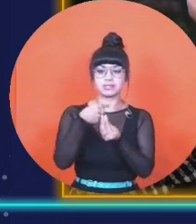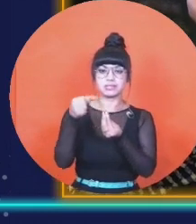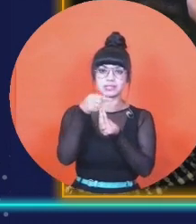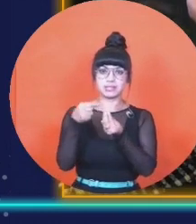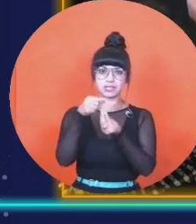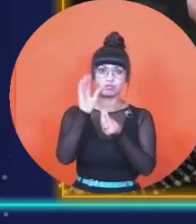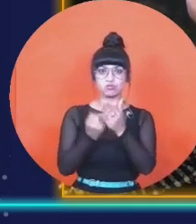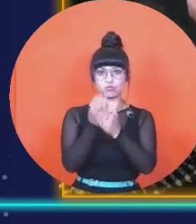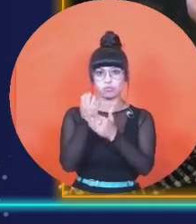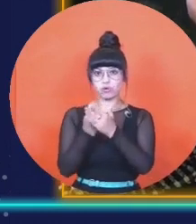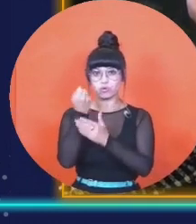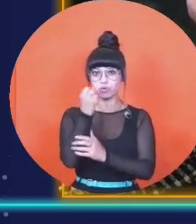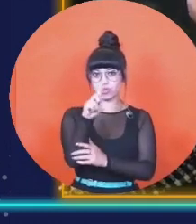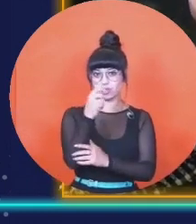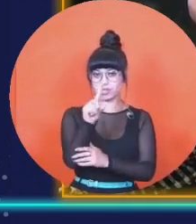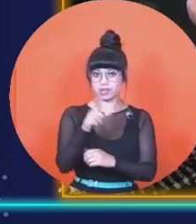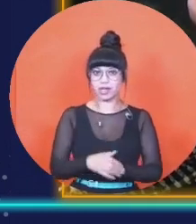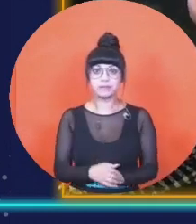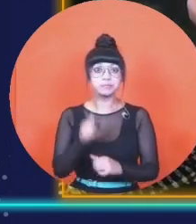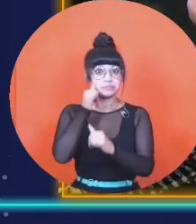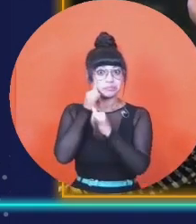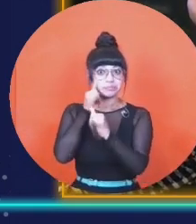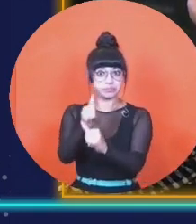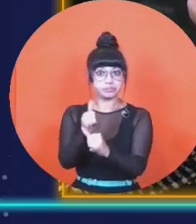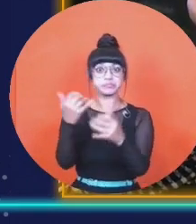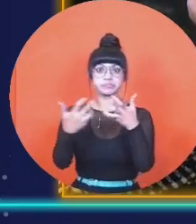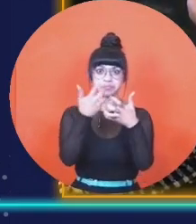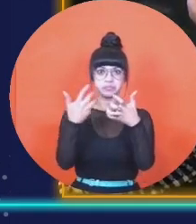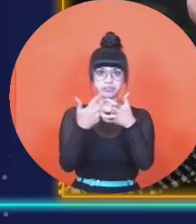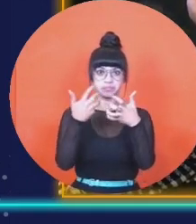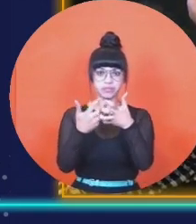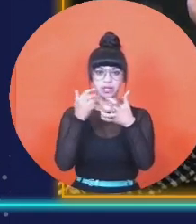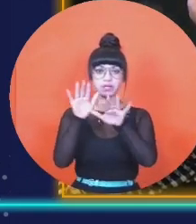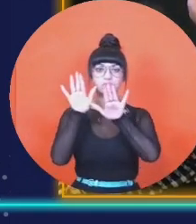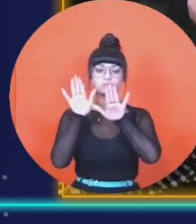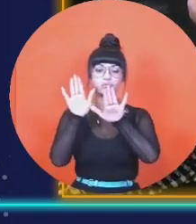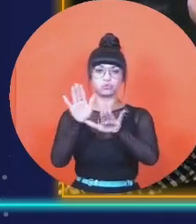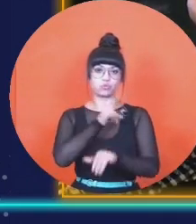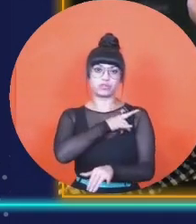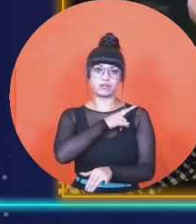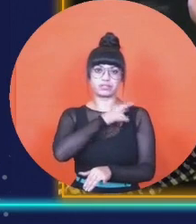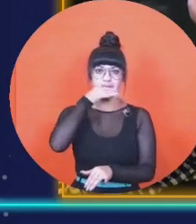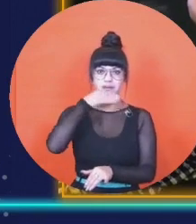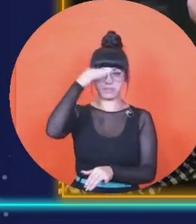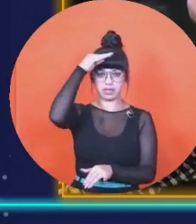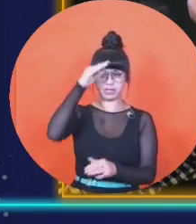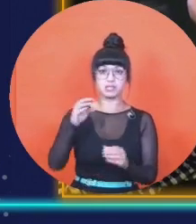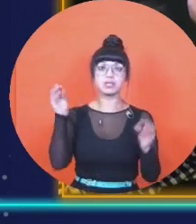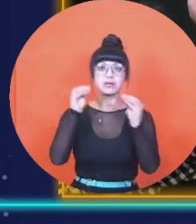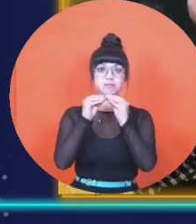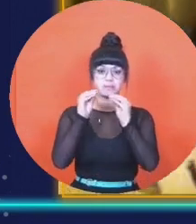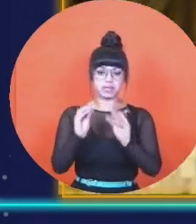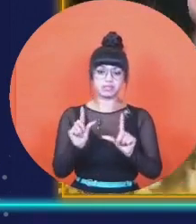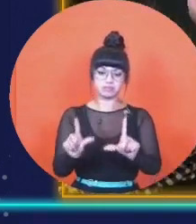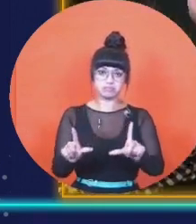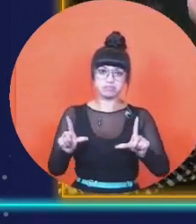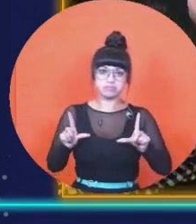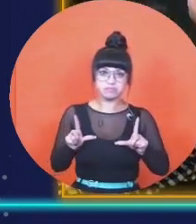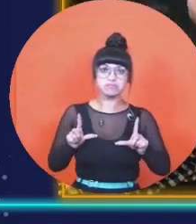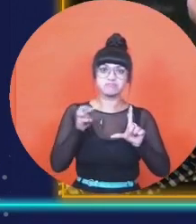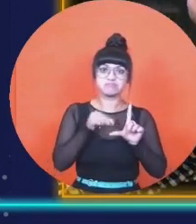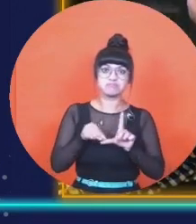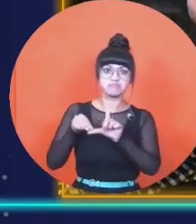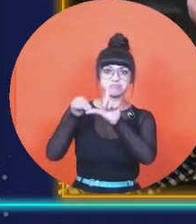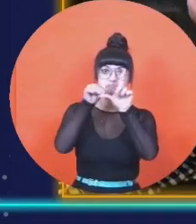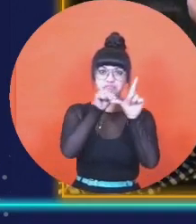digital. Es ingeniera de sistemas de la Universidad EAFIT de Medellín y está certificada como Scrum Master y